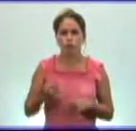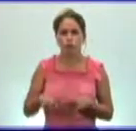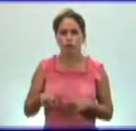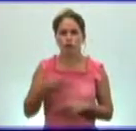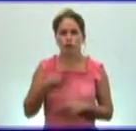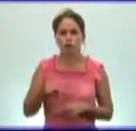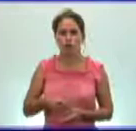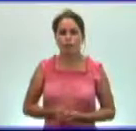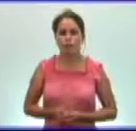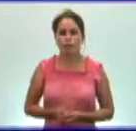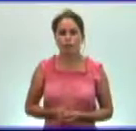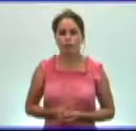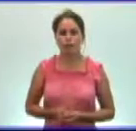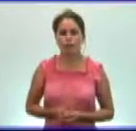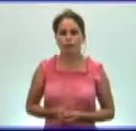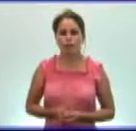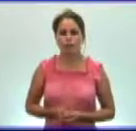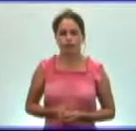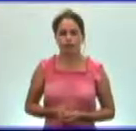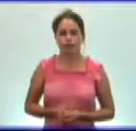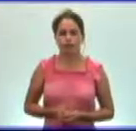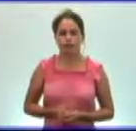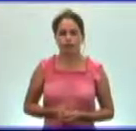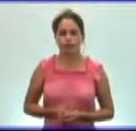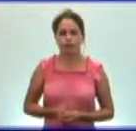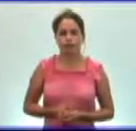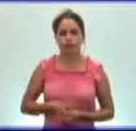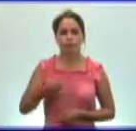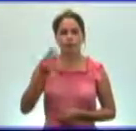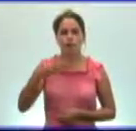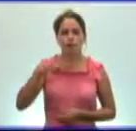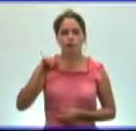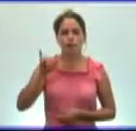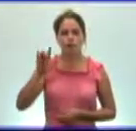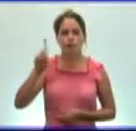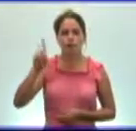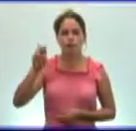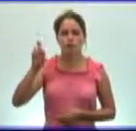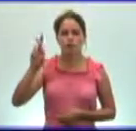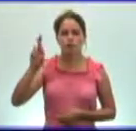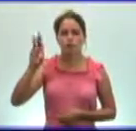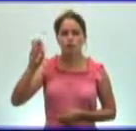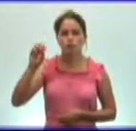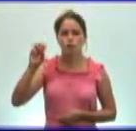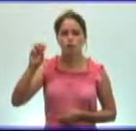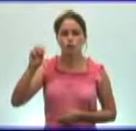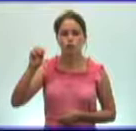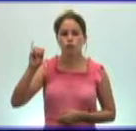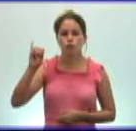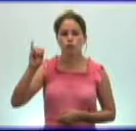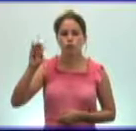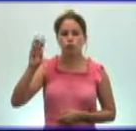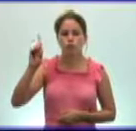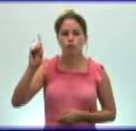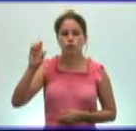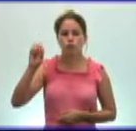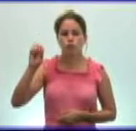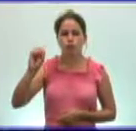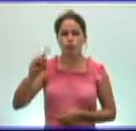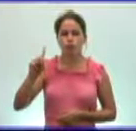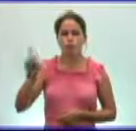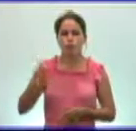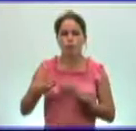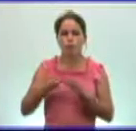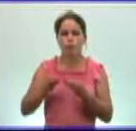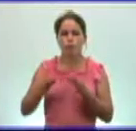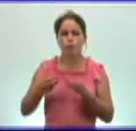metálicos u oxácidos, que también ustedes lo conocen desde secundaria. En el caso de los hidróxidos no metálicos hay que tener